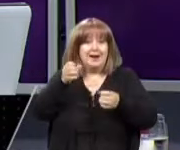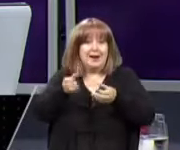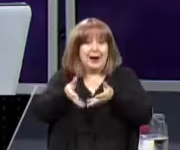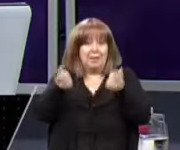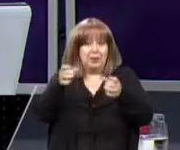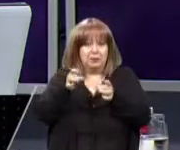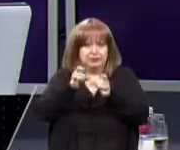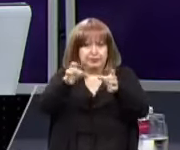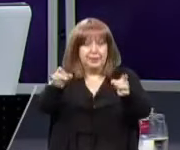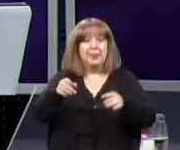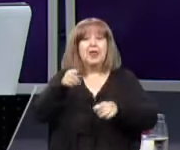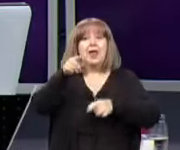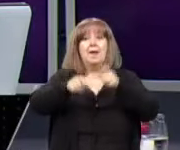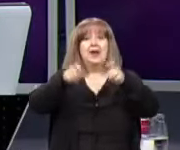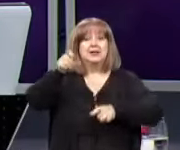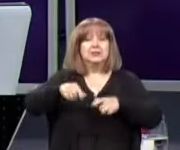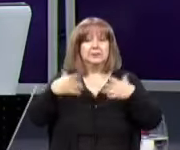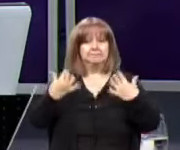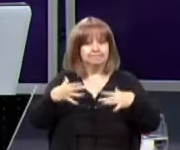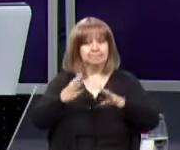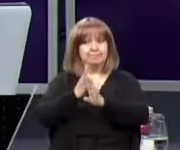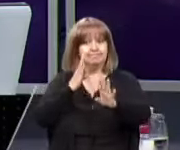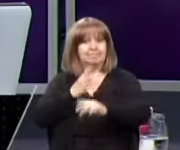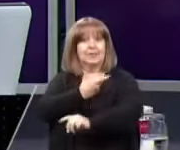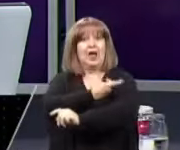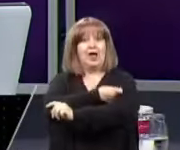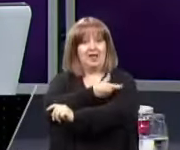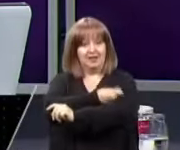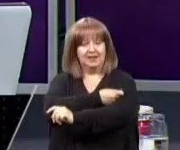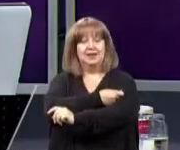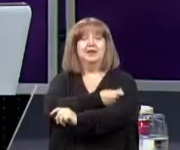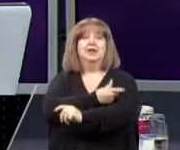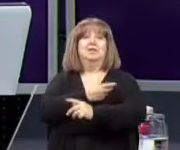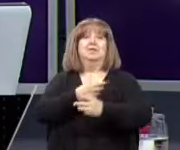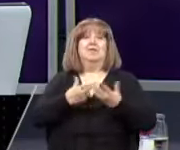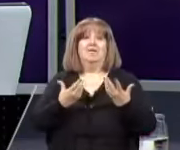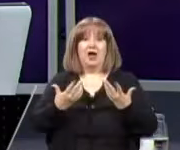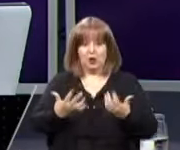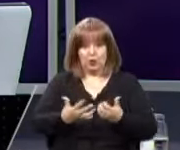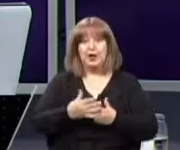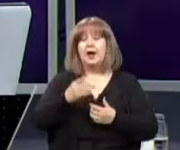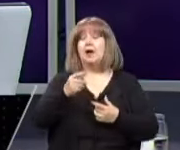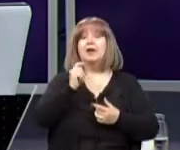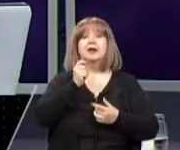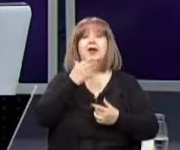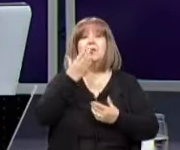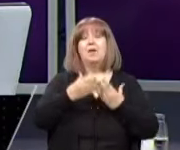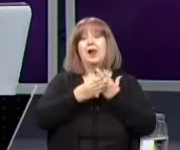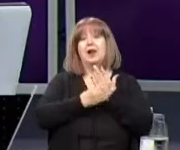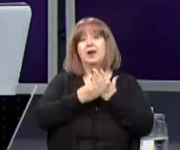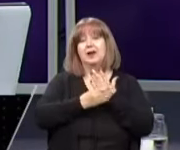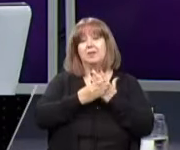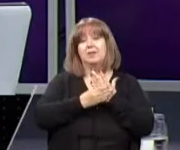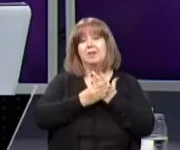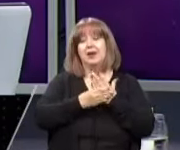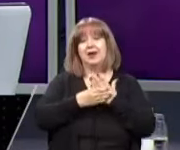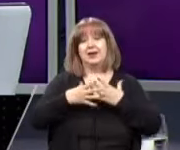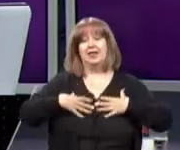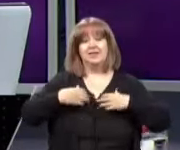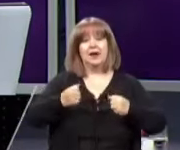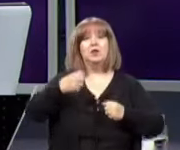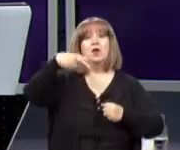a ponerse las dosis de refuerzo, que es lo que también alientan desde el Ministerio de Salud de la provincia. Escuchamos a la ministra Ana María Nadal, que nos decía